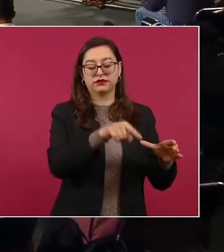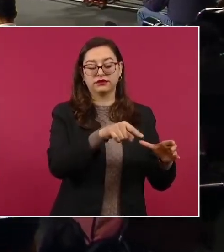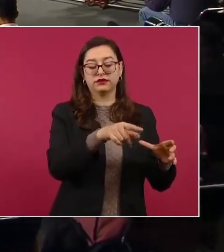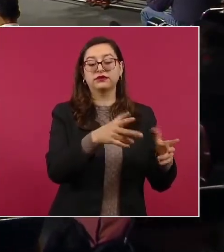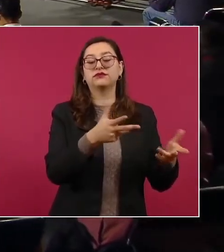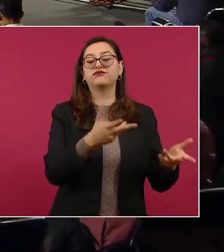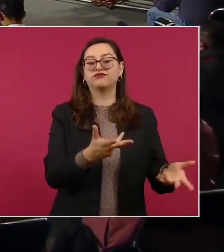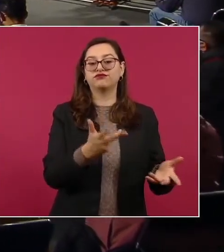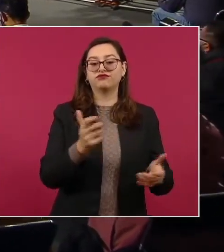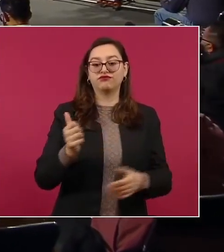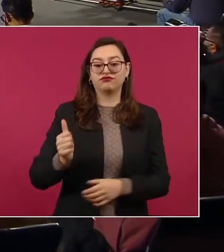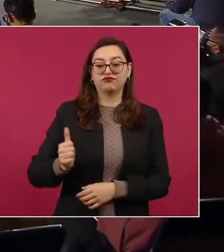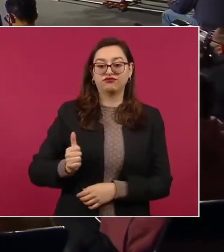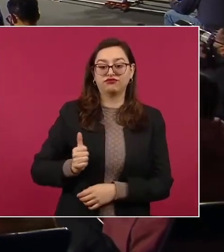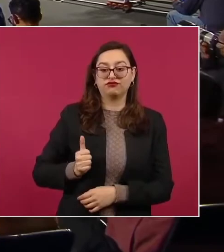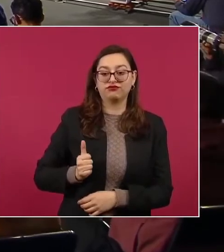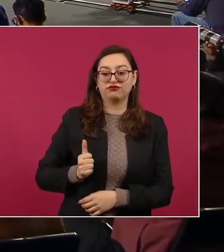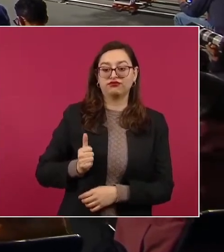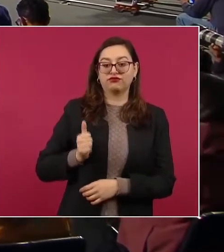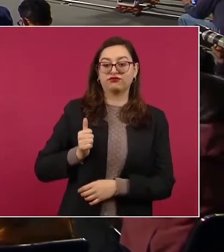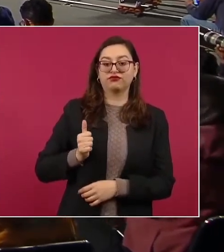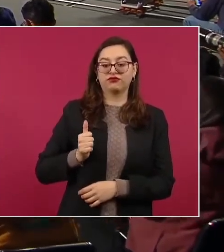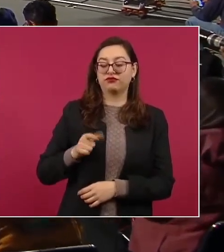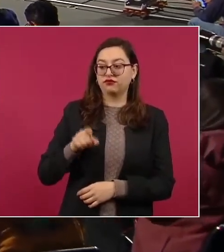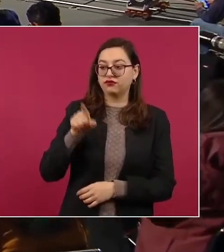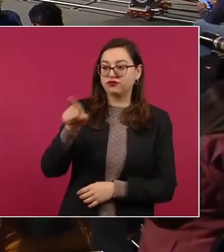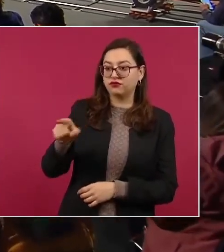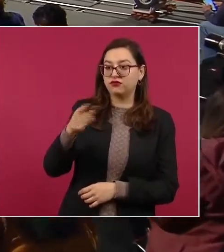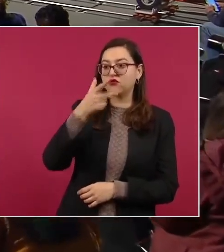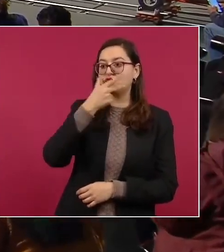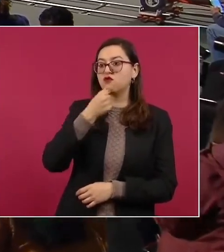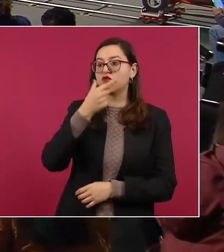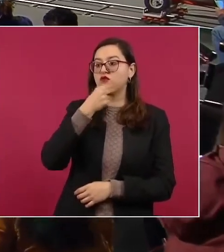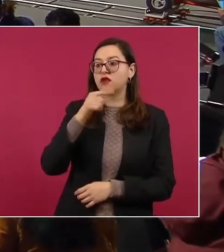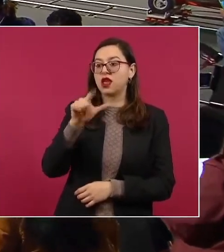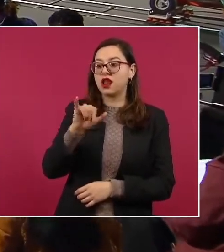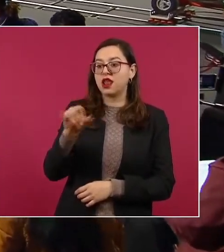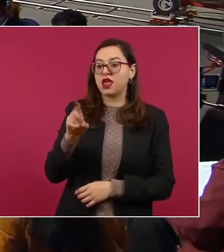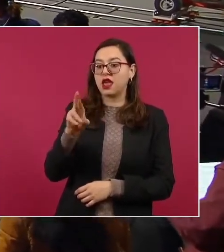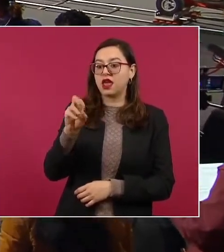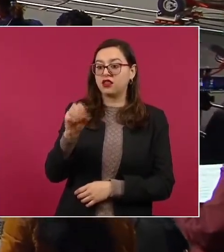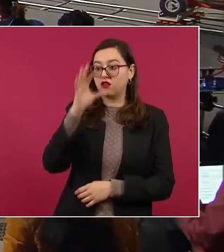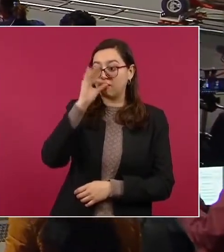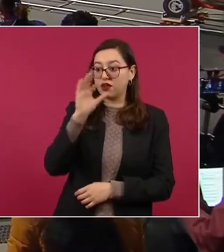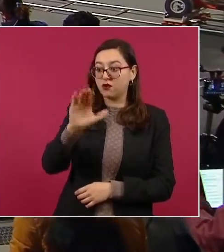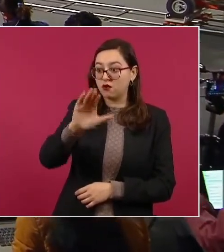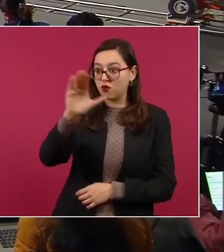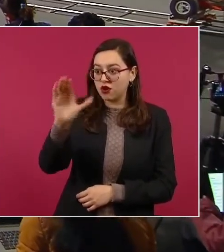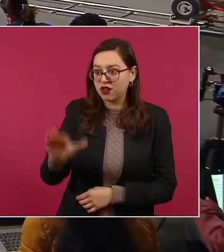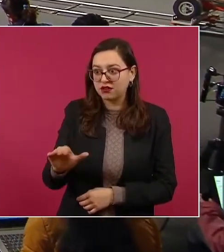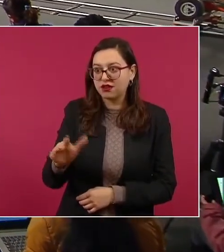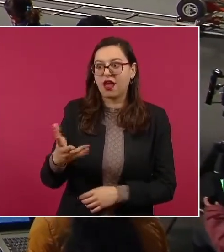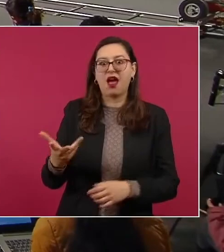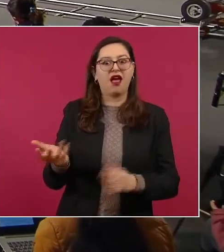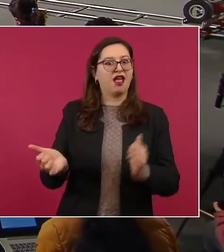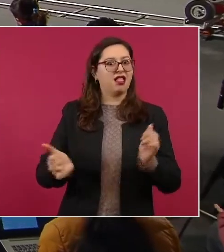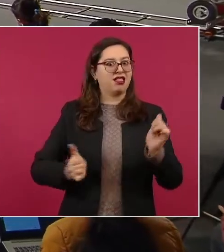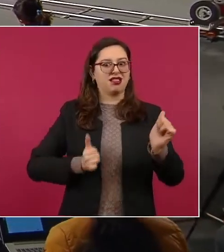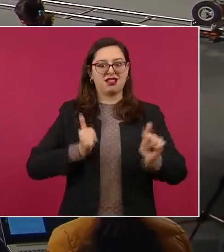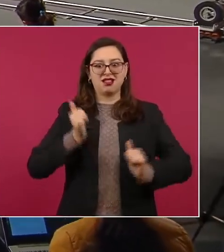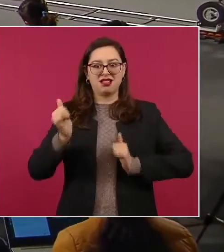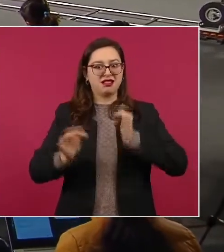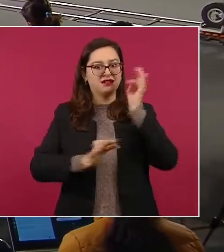el supuesto fallecimiento del fiscal Alejandro Gertz. Primero fueron medios de comunicación como El